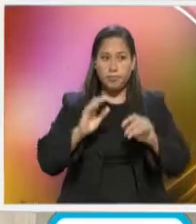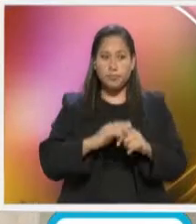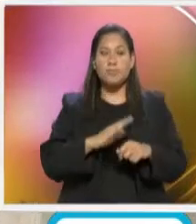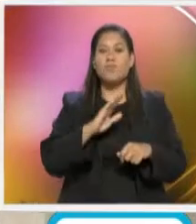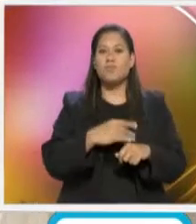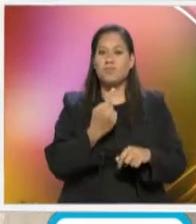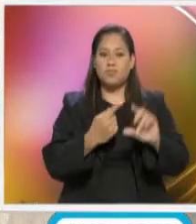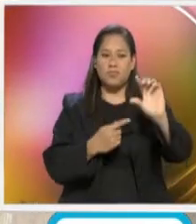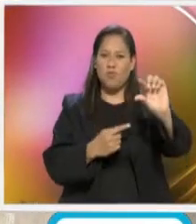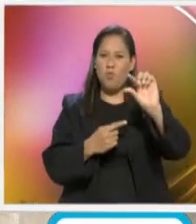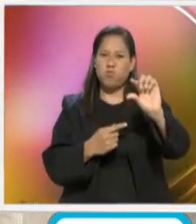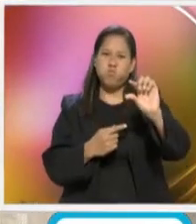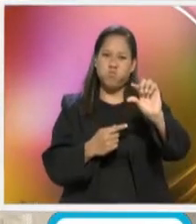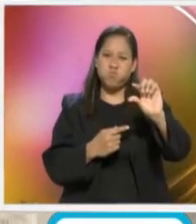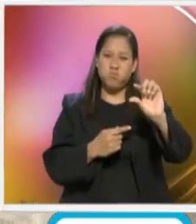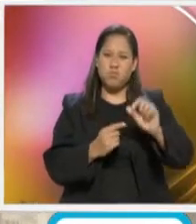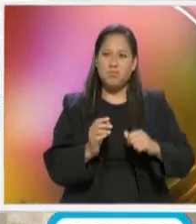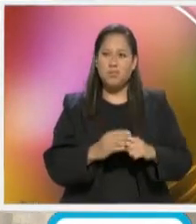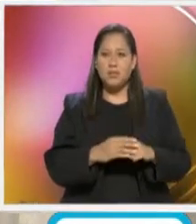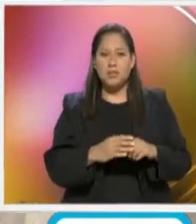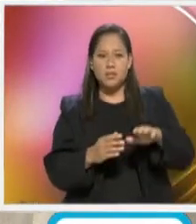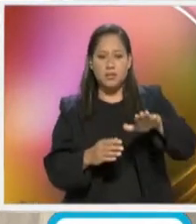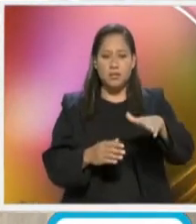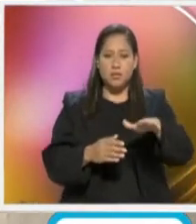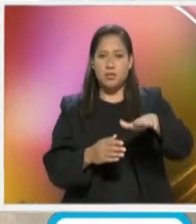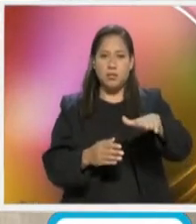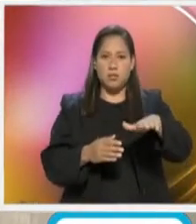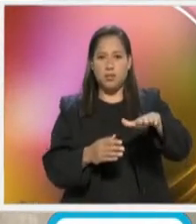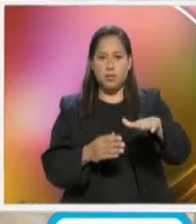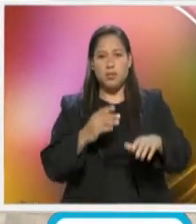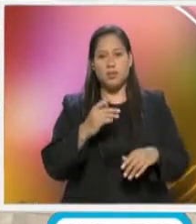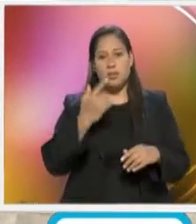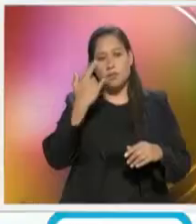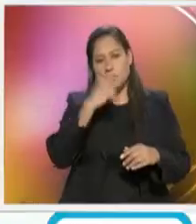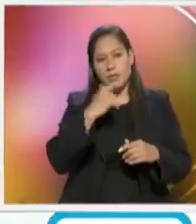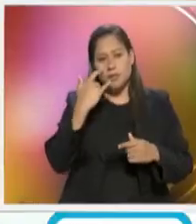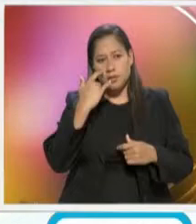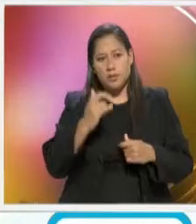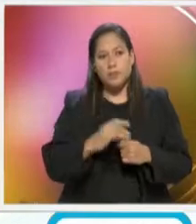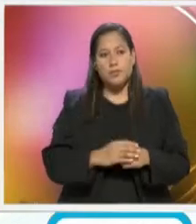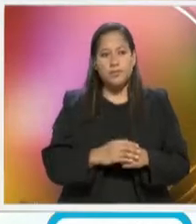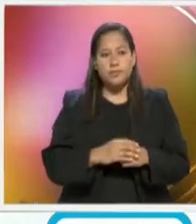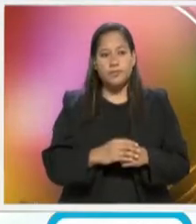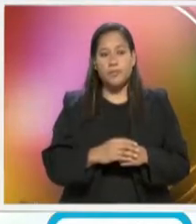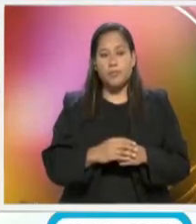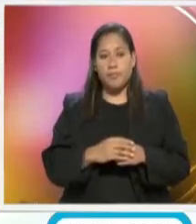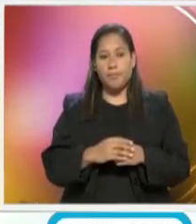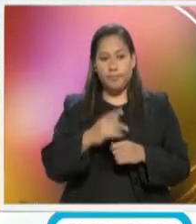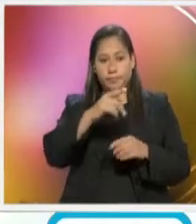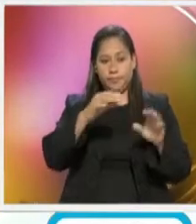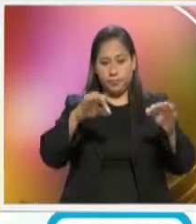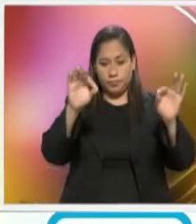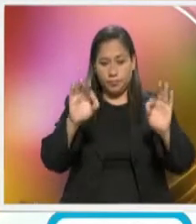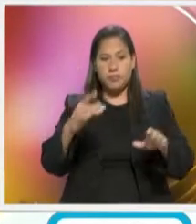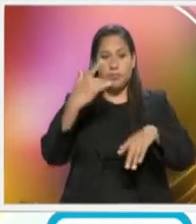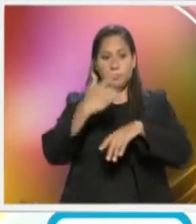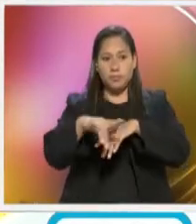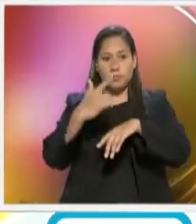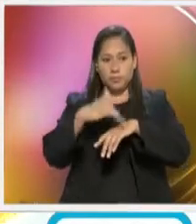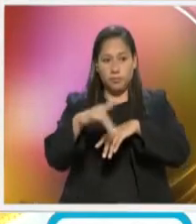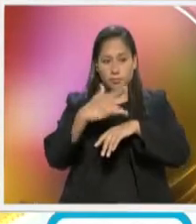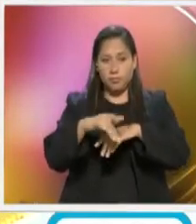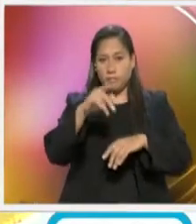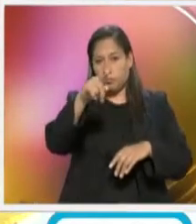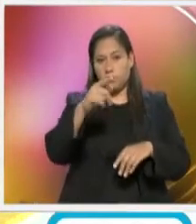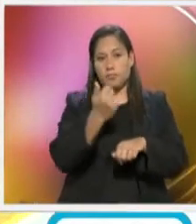va a quedar muy grande, ¿no? Y ya va a estar ahí tambaleándose la torre, va a estar medio raro. Qué rico. Vamos a ponerle una rebanada de queso. El